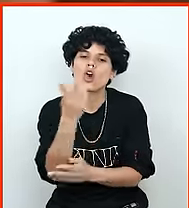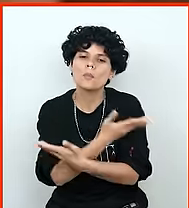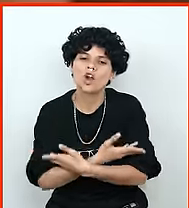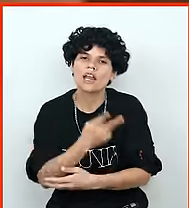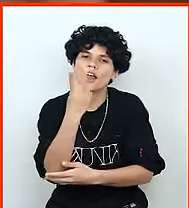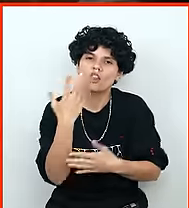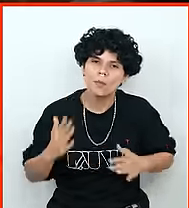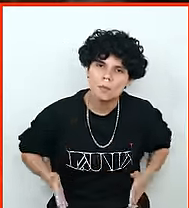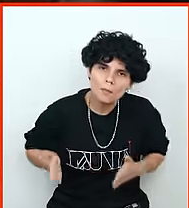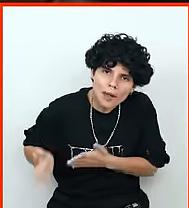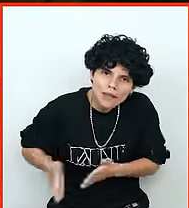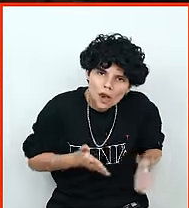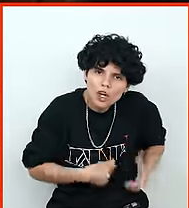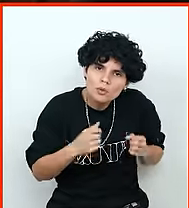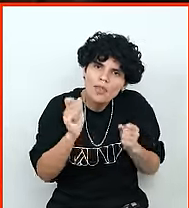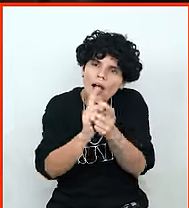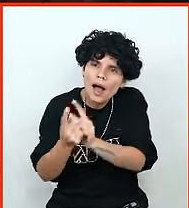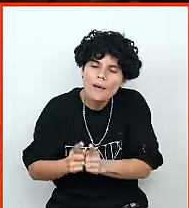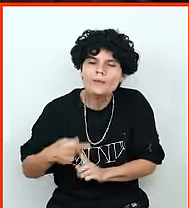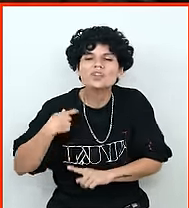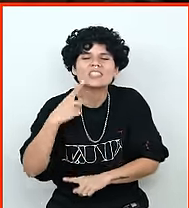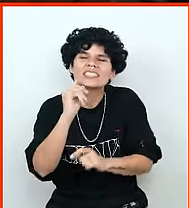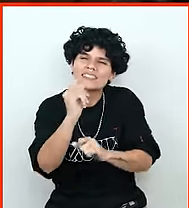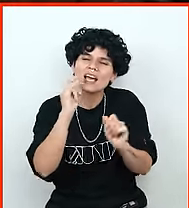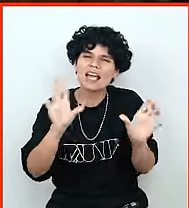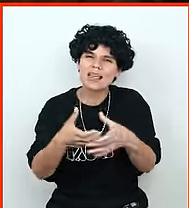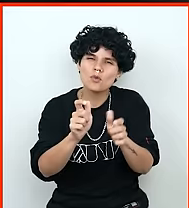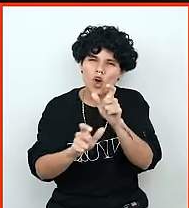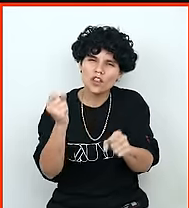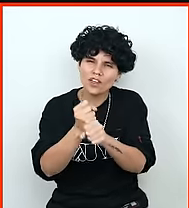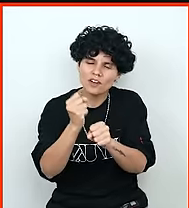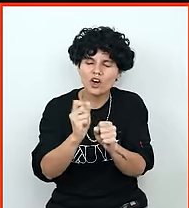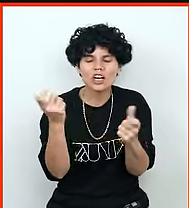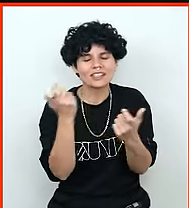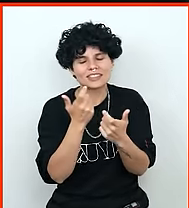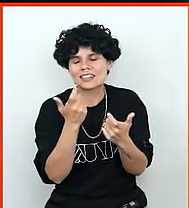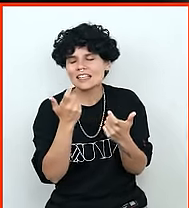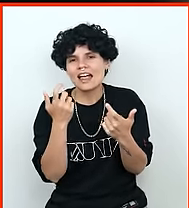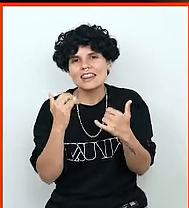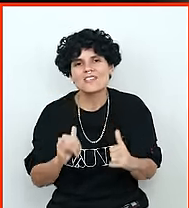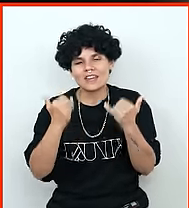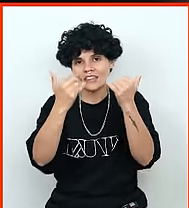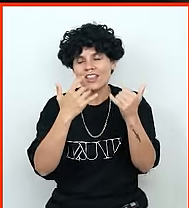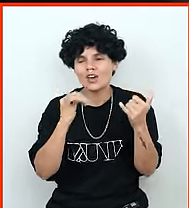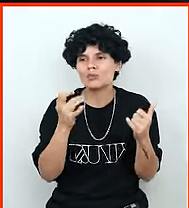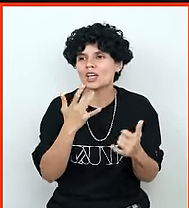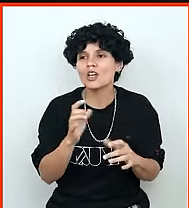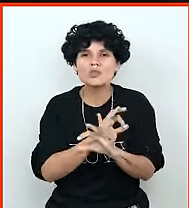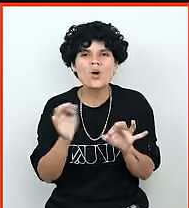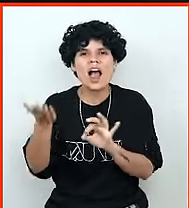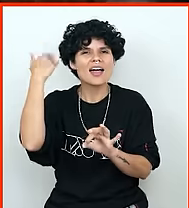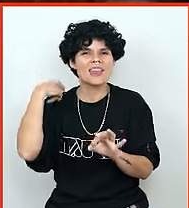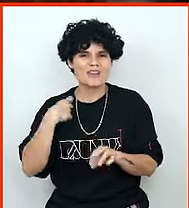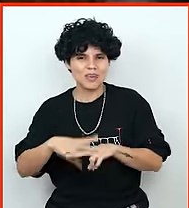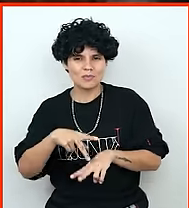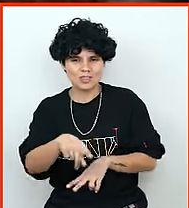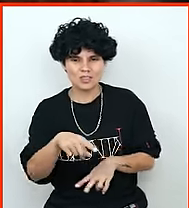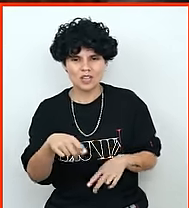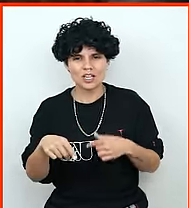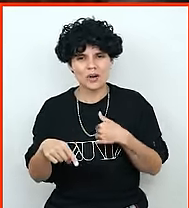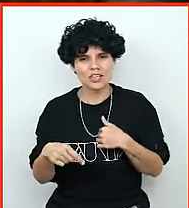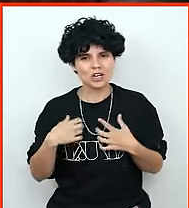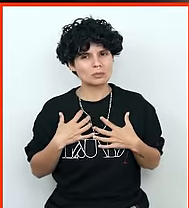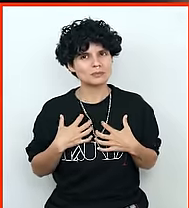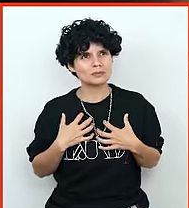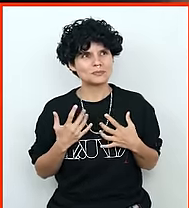ya 2 poleras, 2 jeans. Entonces, igual, como que fue divertido armar todo el equipo y hacer lo que hicimos, porque nunca habíamos hecho como algo. Y como que crean en